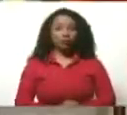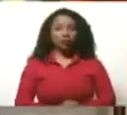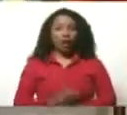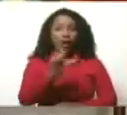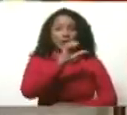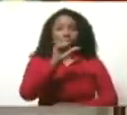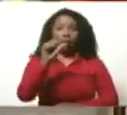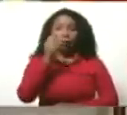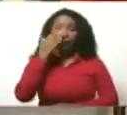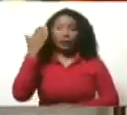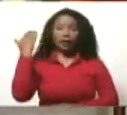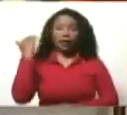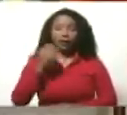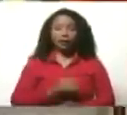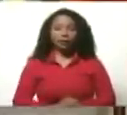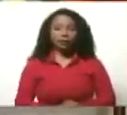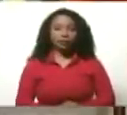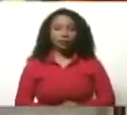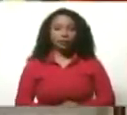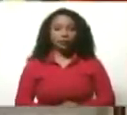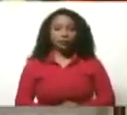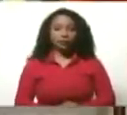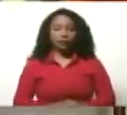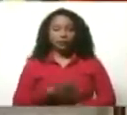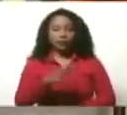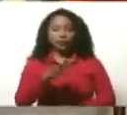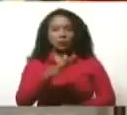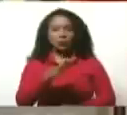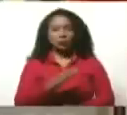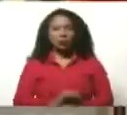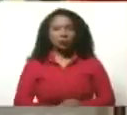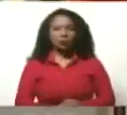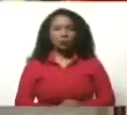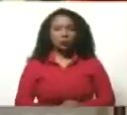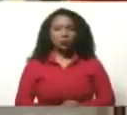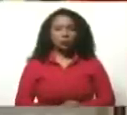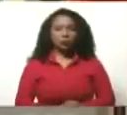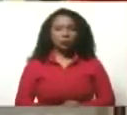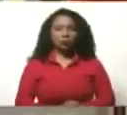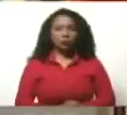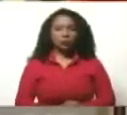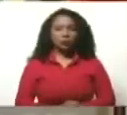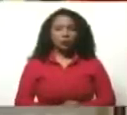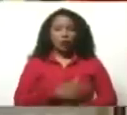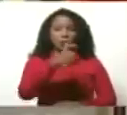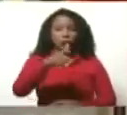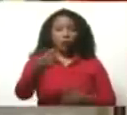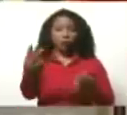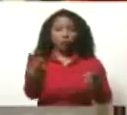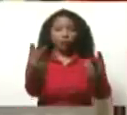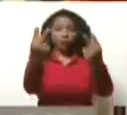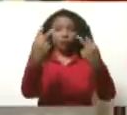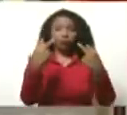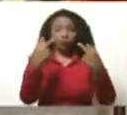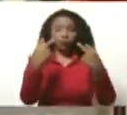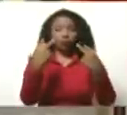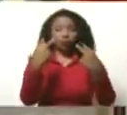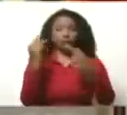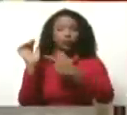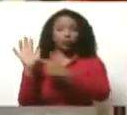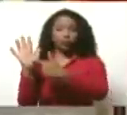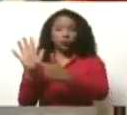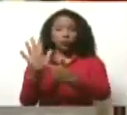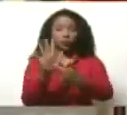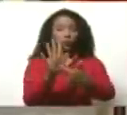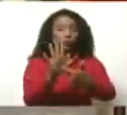semana pasada a partir de la audiencia de presentación y